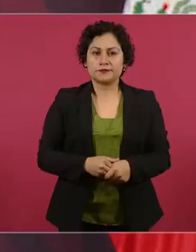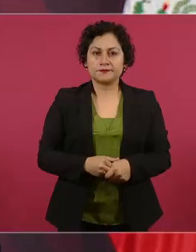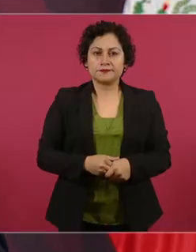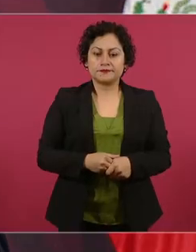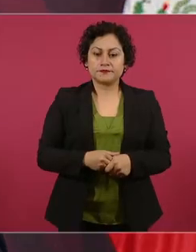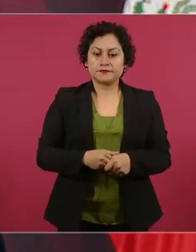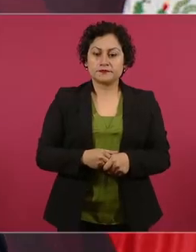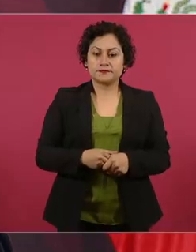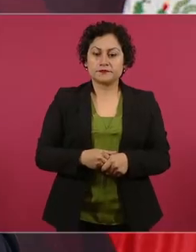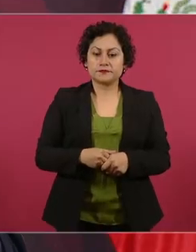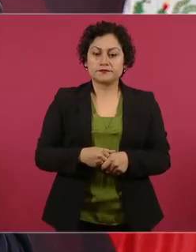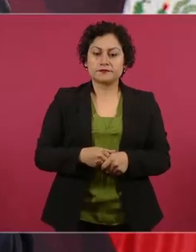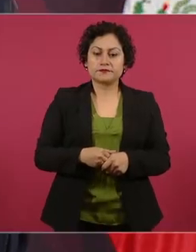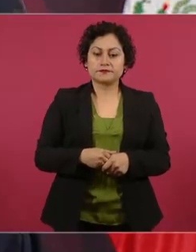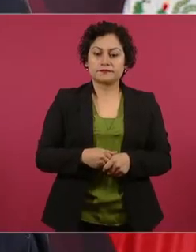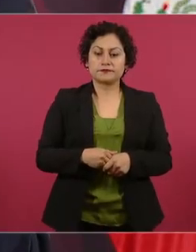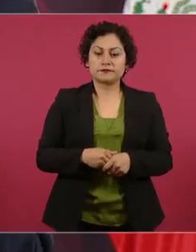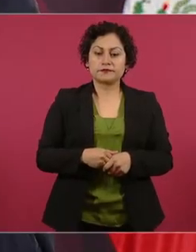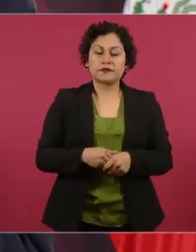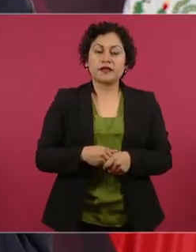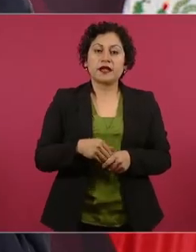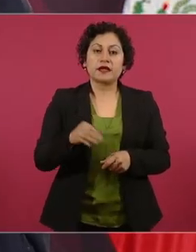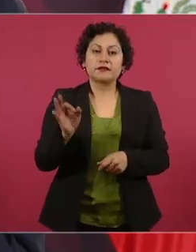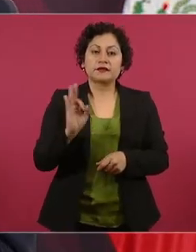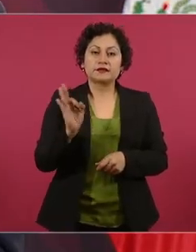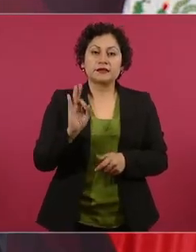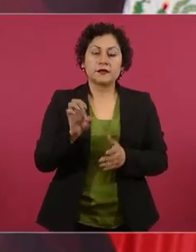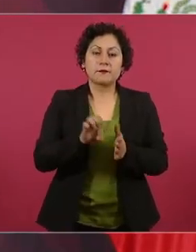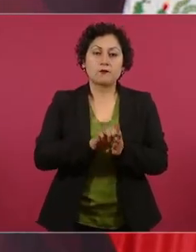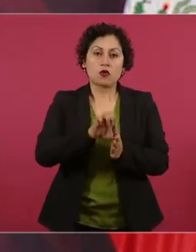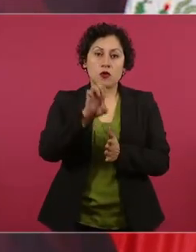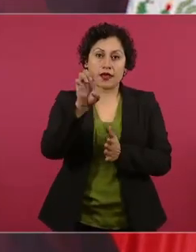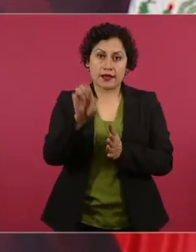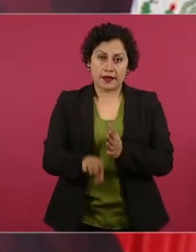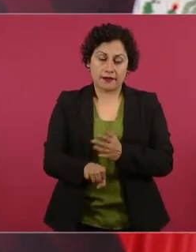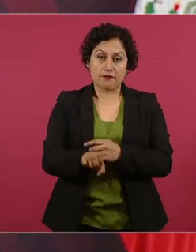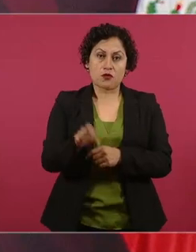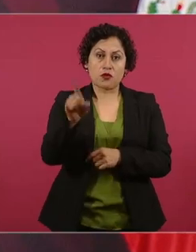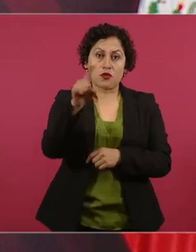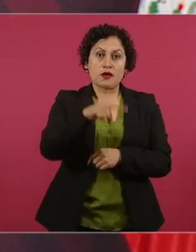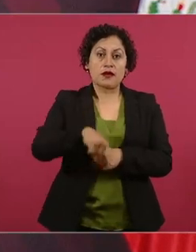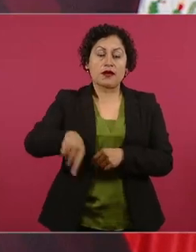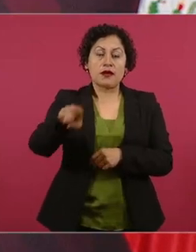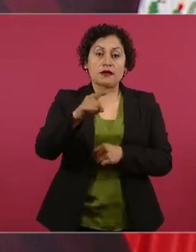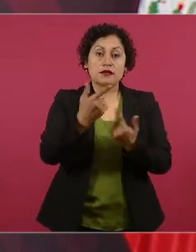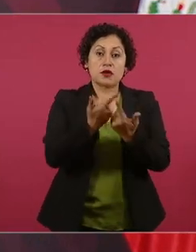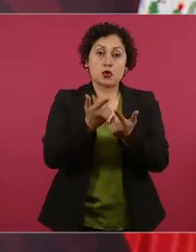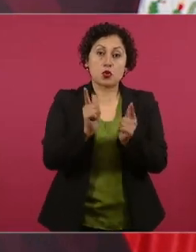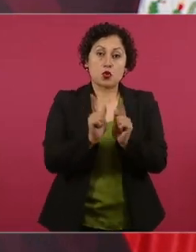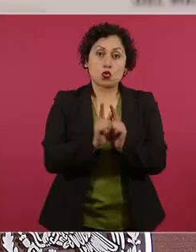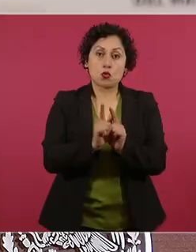Entonces, si este bloque conservador corrupto tiene